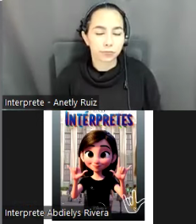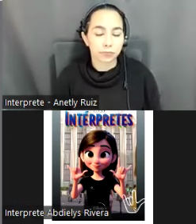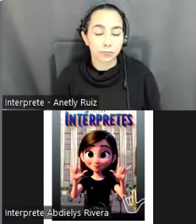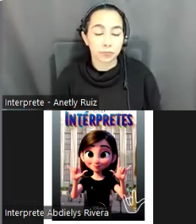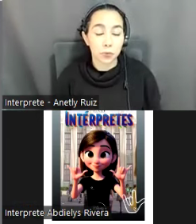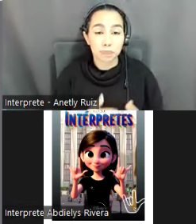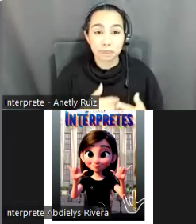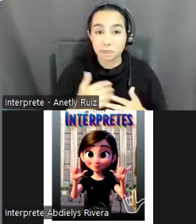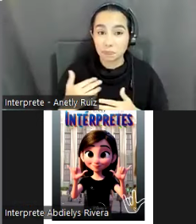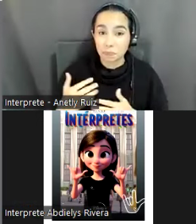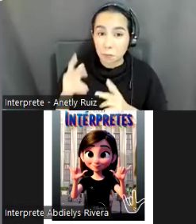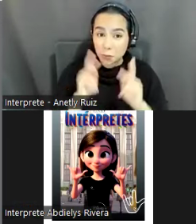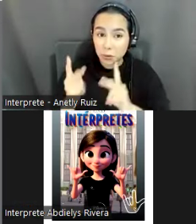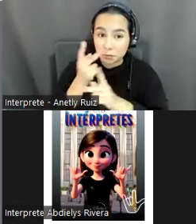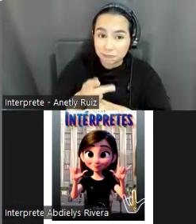cuidadores.